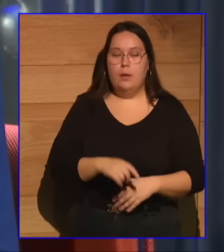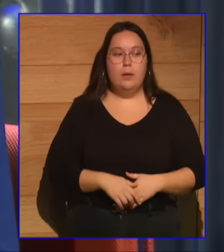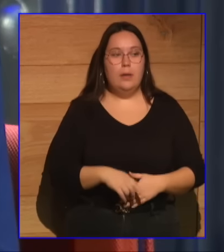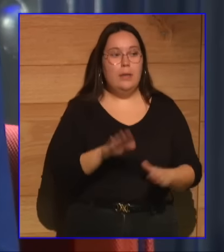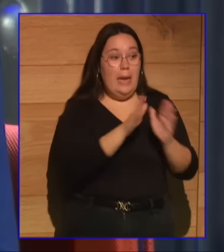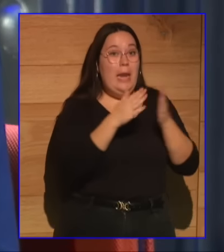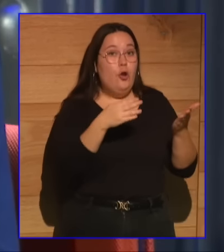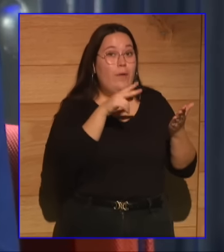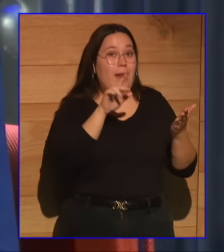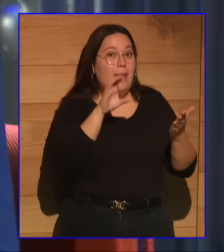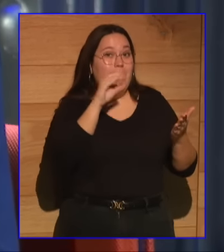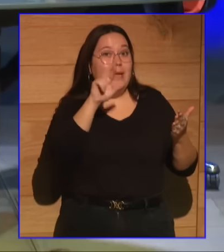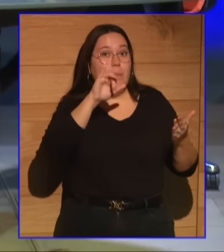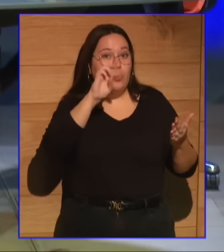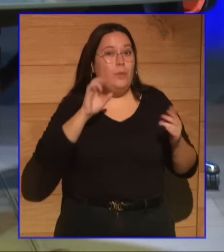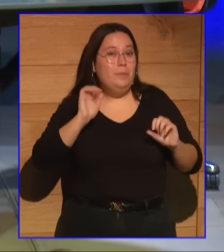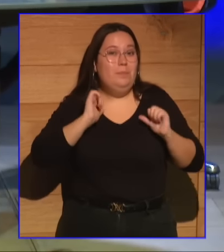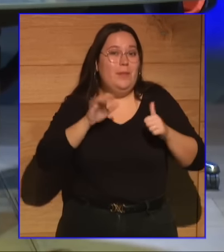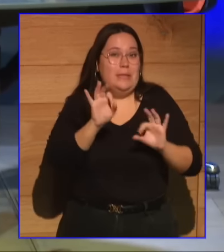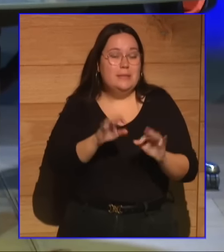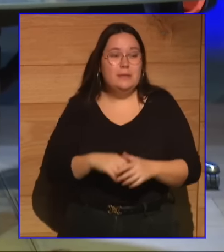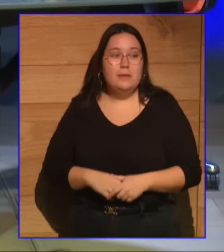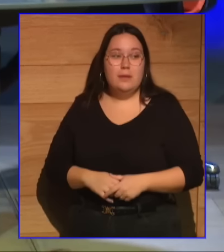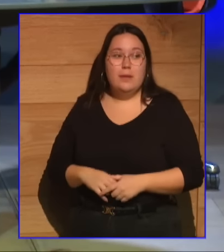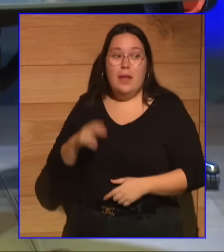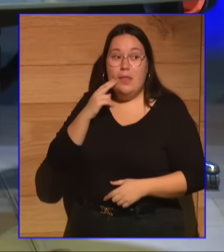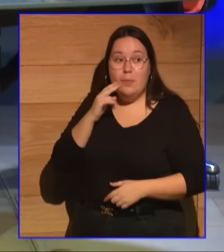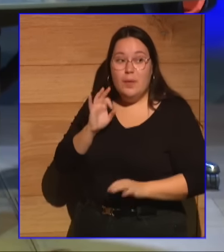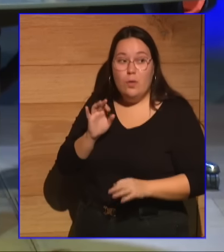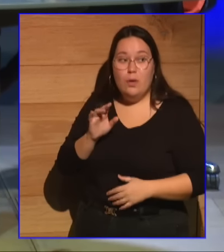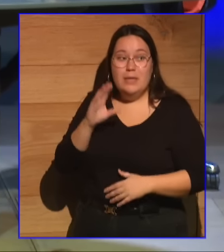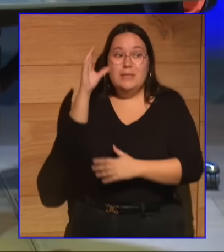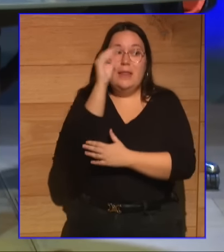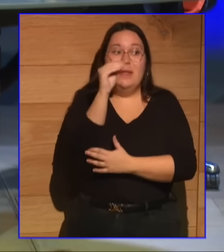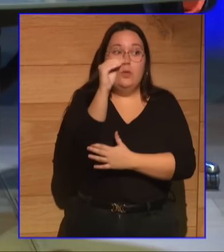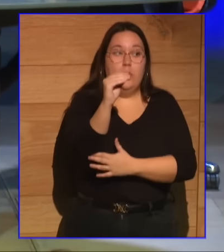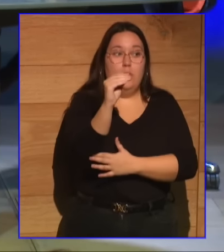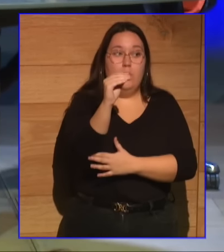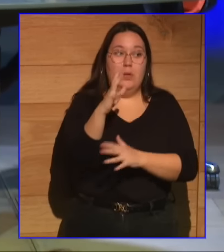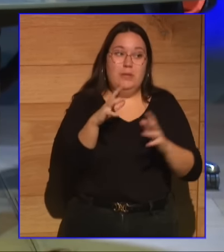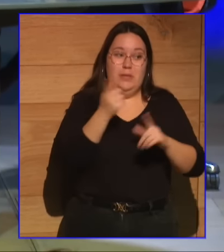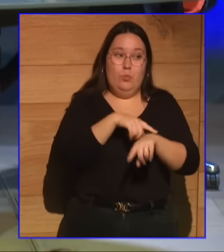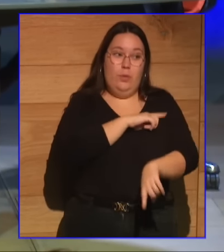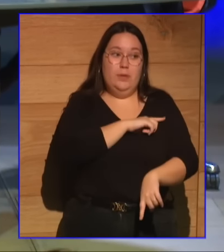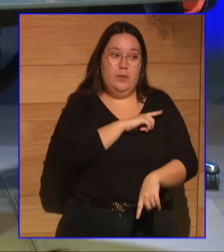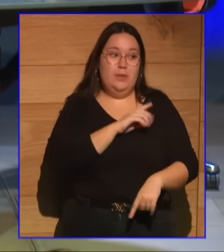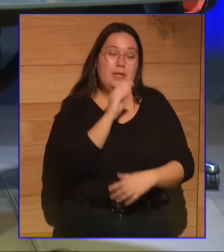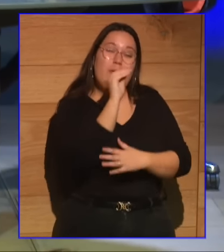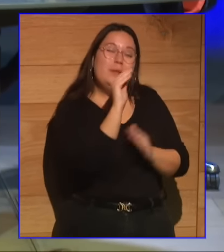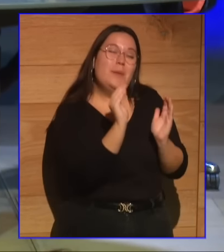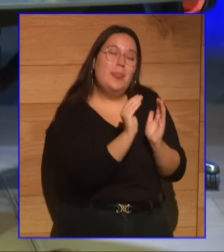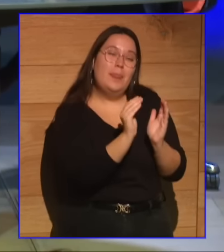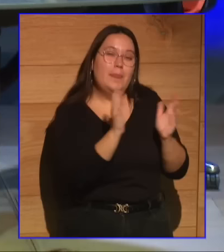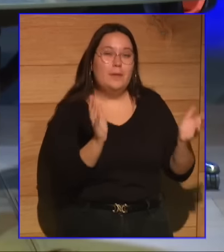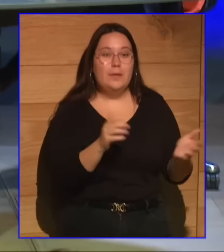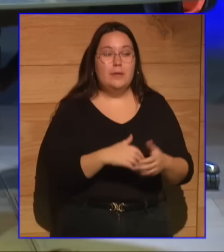Crichton empieza así. Dinosauritos, por decir, en vez sí, de. Sí, sí, porque te da miedo. No, es que dinosaurios es como. Es demasiado. Y ¿no? Estos son dinosauritos. Vale. Son